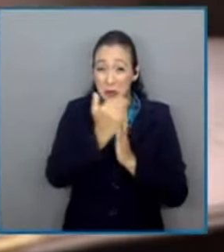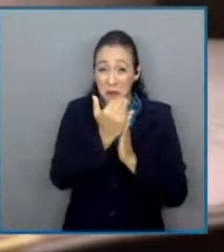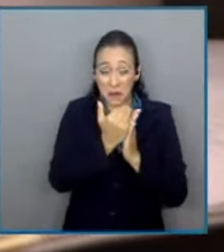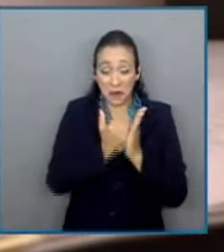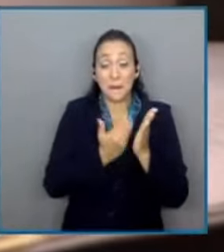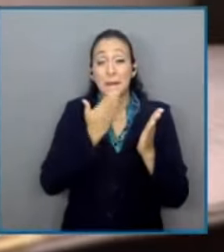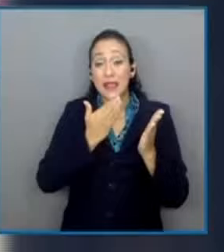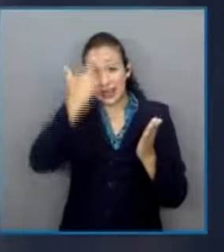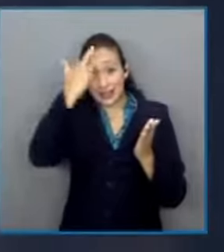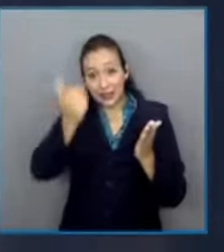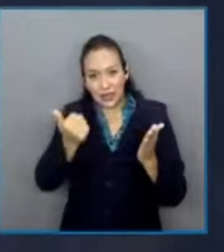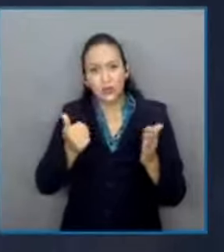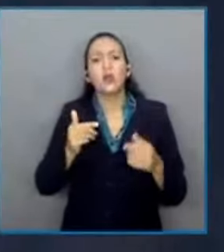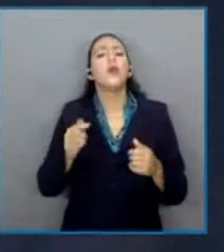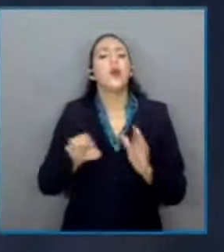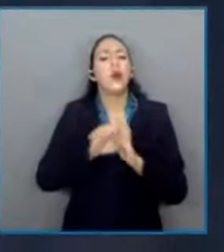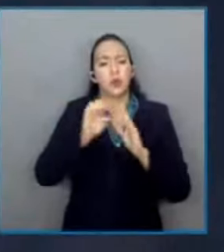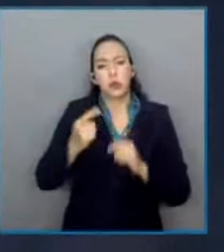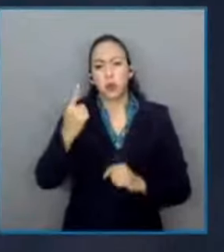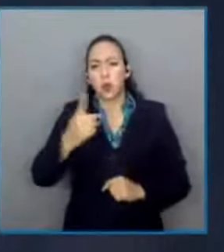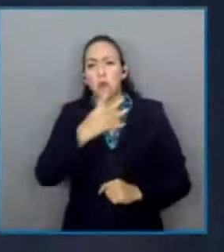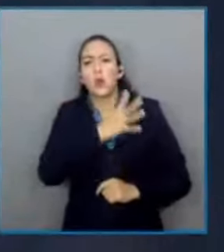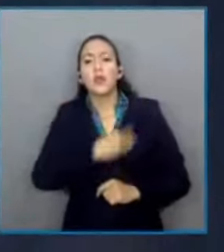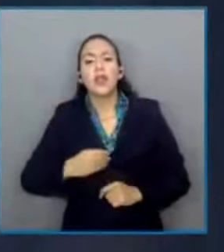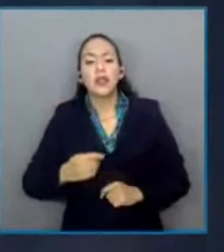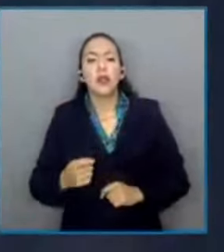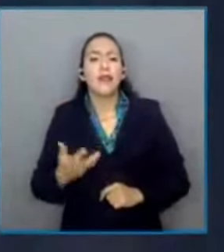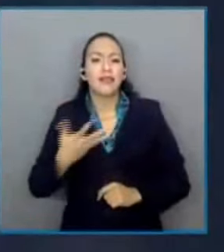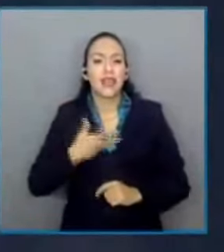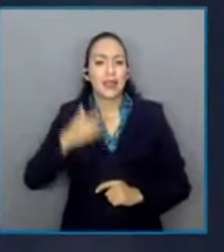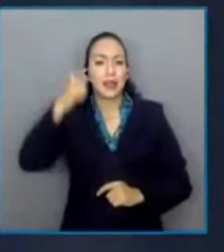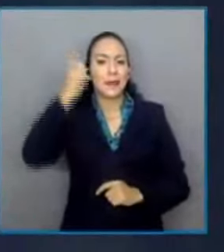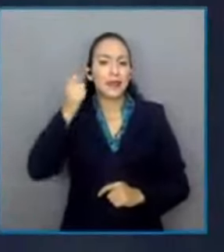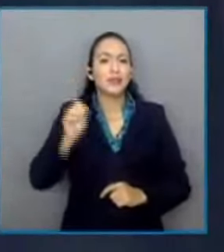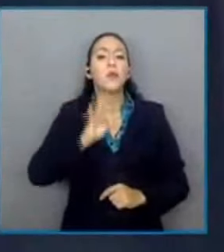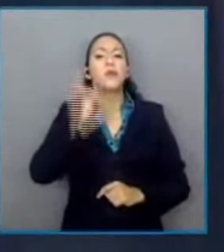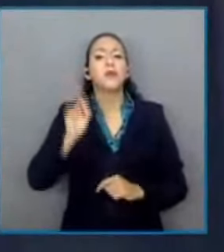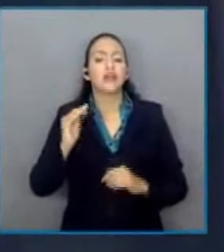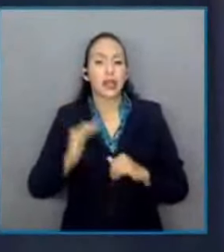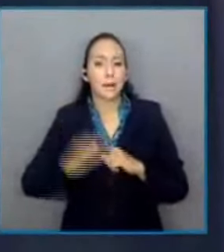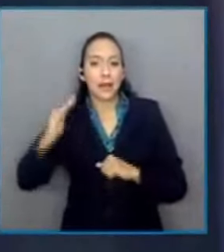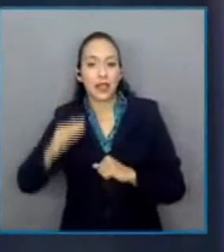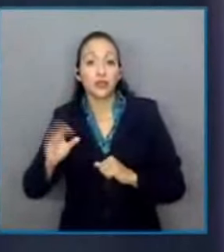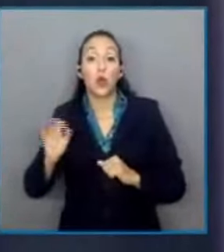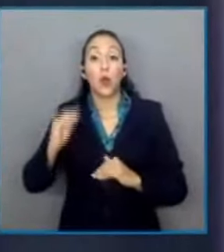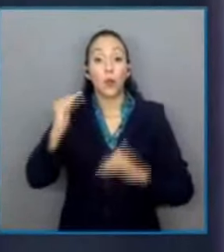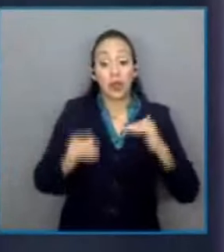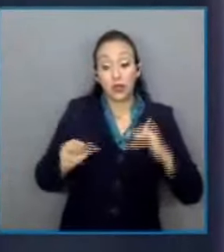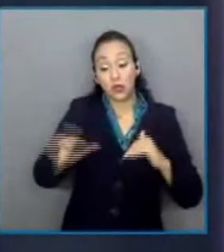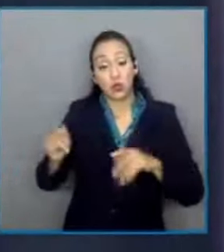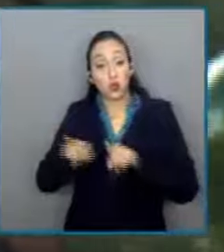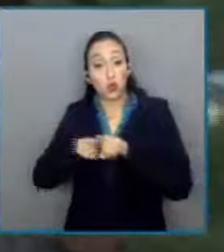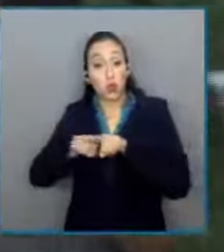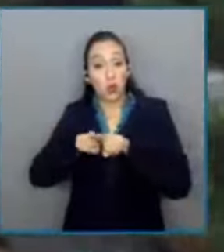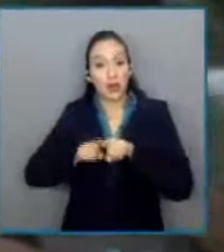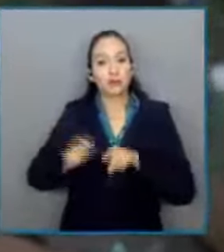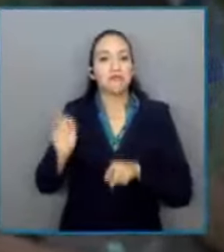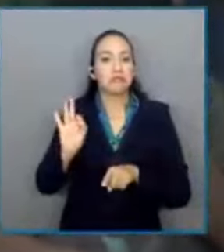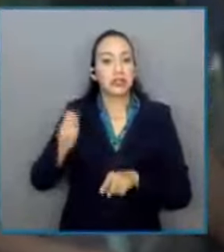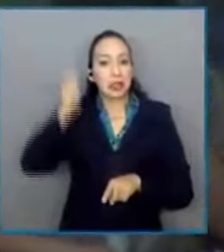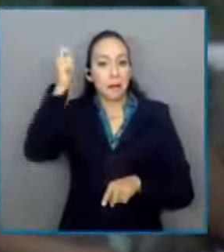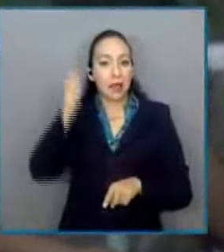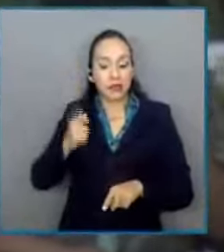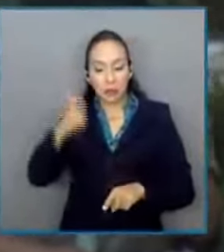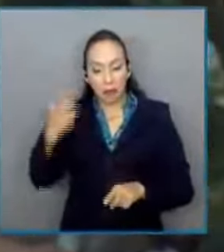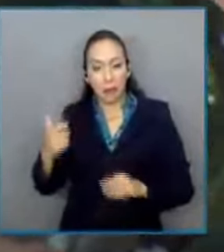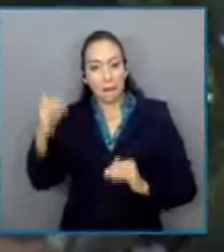hijo puede tener menor o mayor porcentaje del decretado a sus hermanos. Por ello, para dar un trato distinto a los hijos,